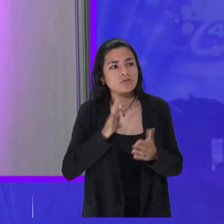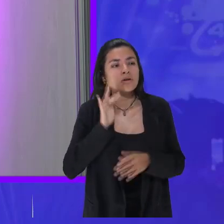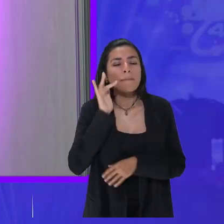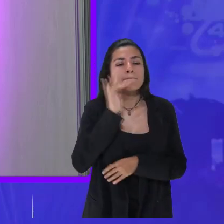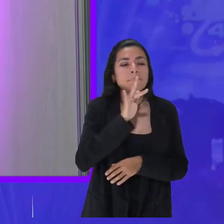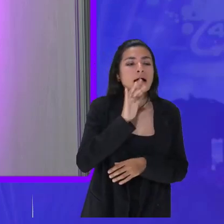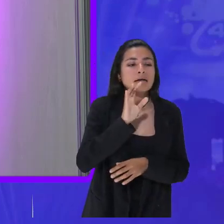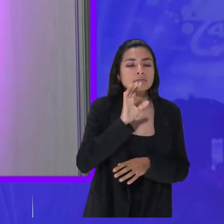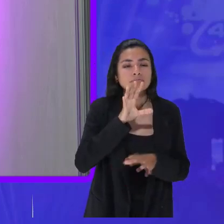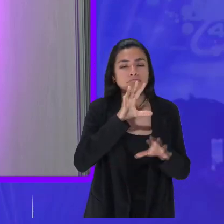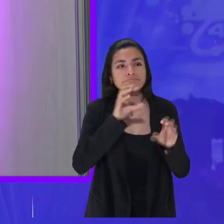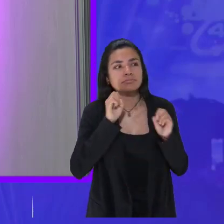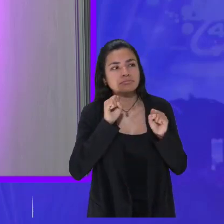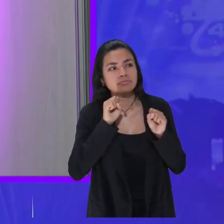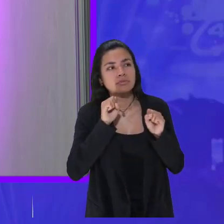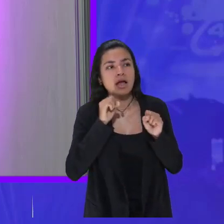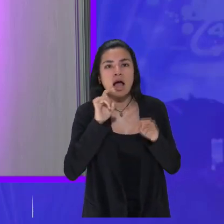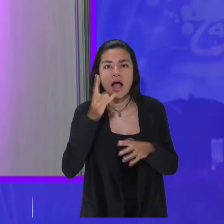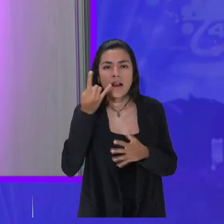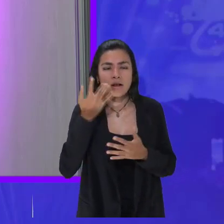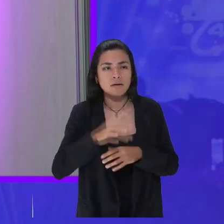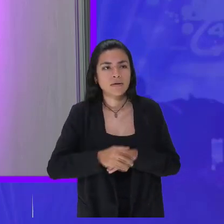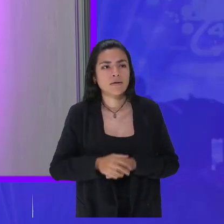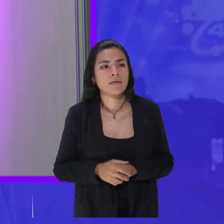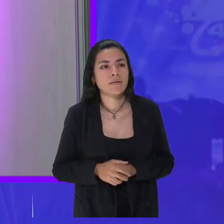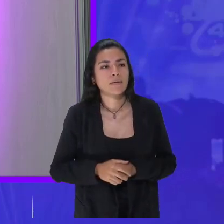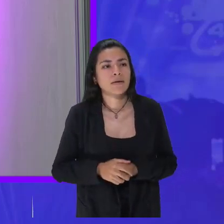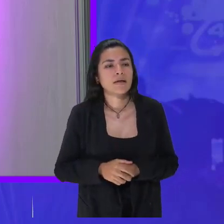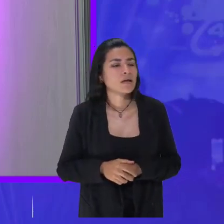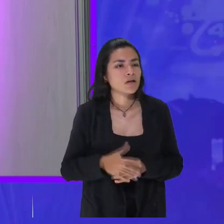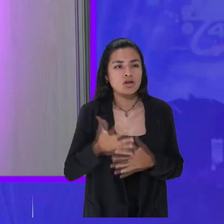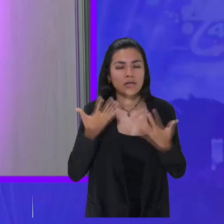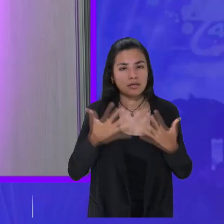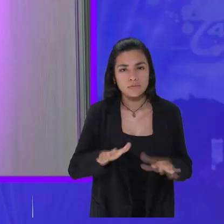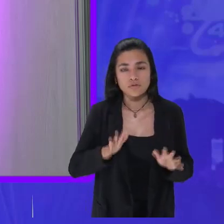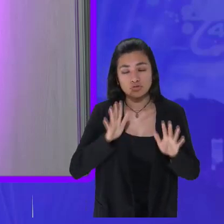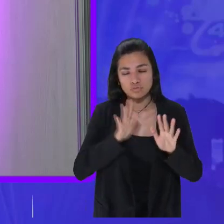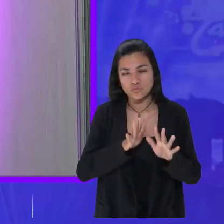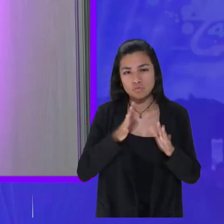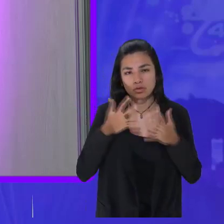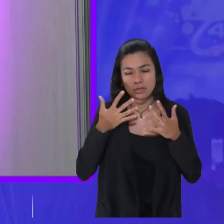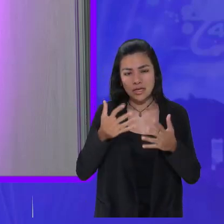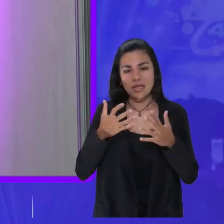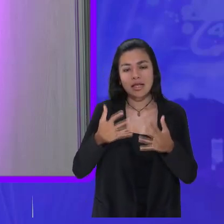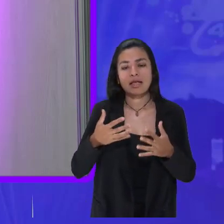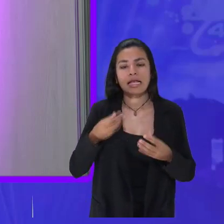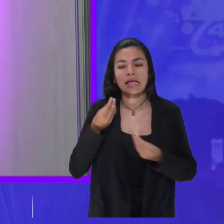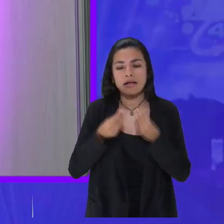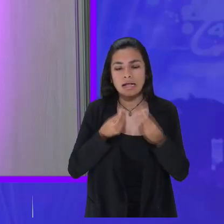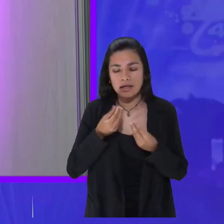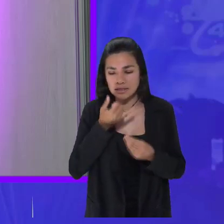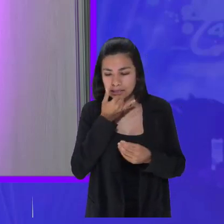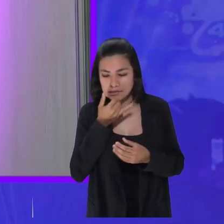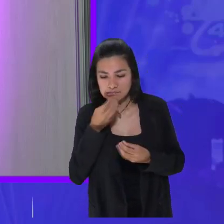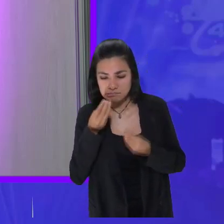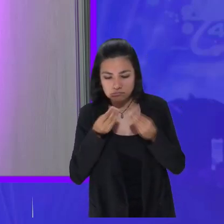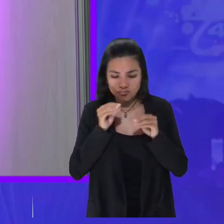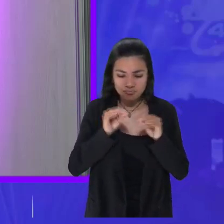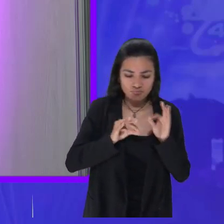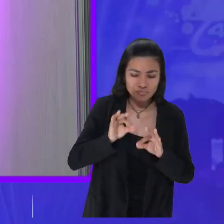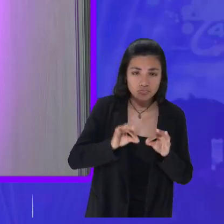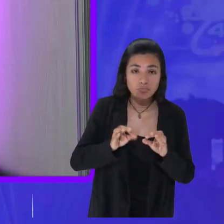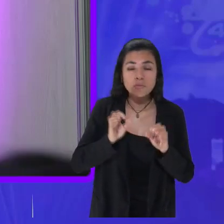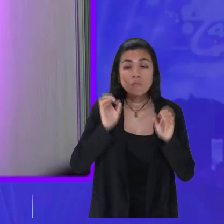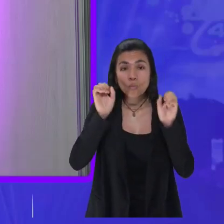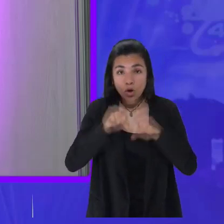una animación. No, lo que queremos es que no sea una animación, sino que realmente suceda lo que yo estoy haciendo en ese momento. ¿Es posible en este